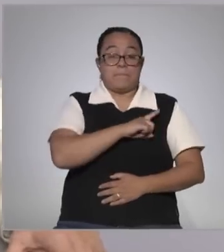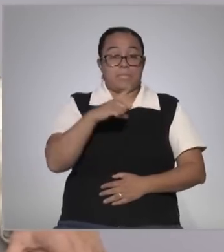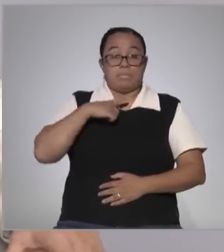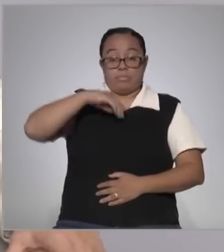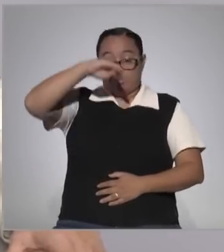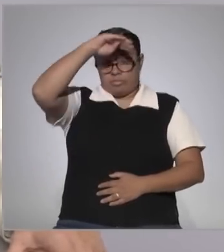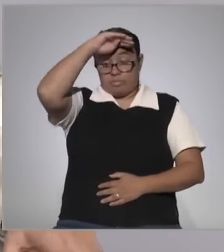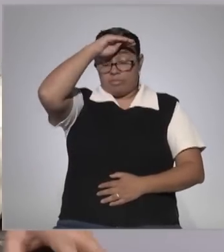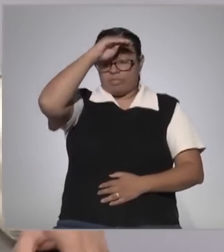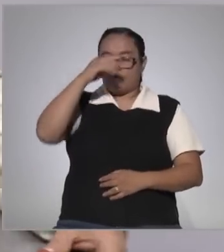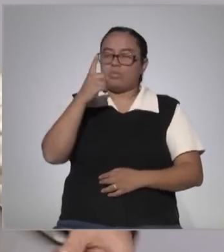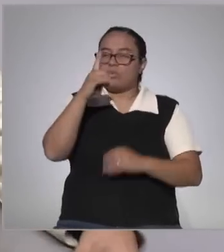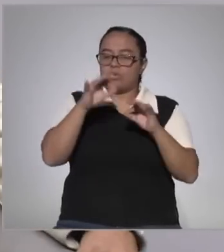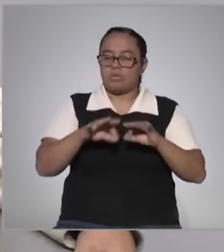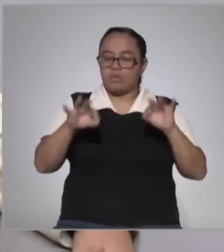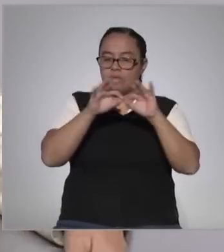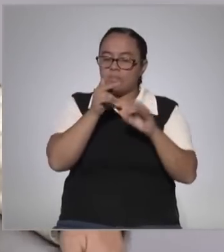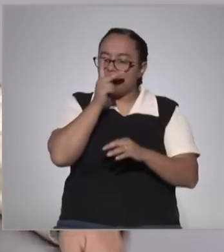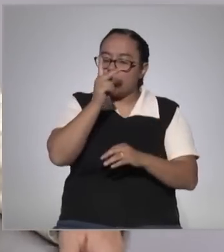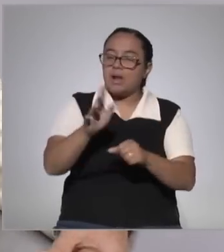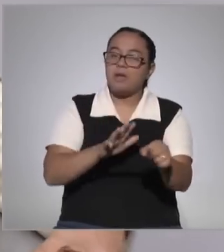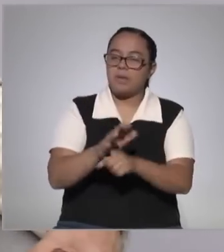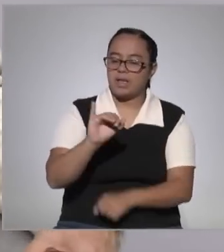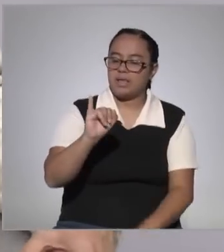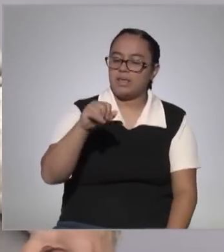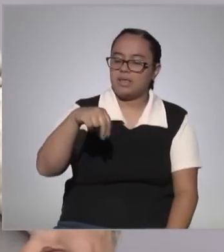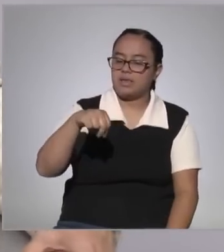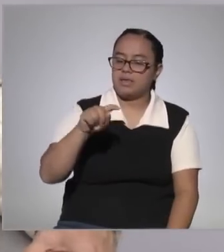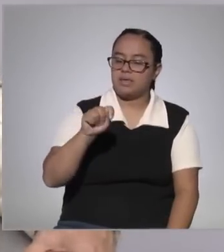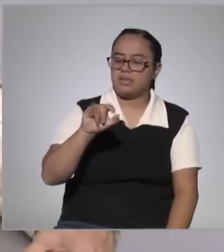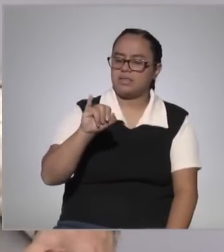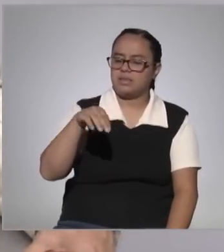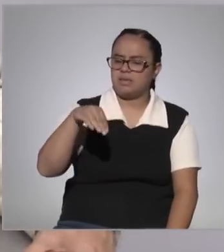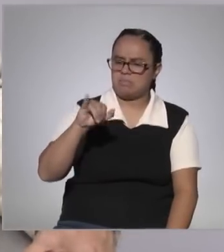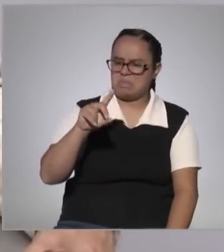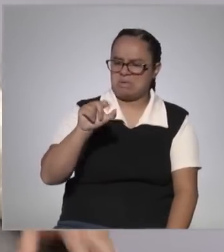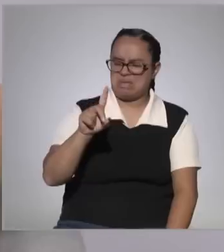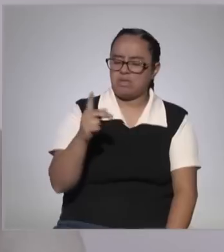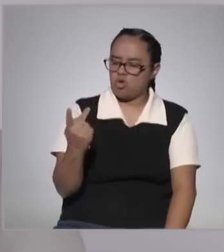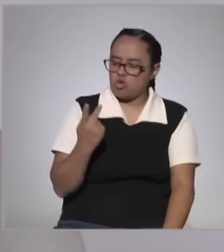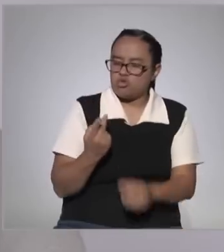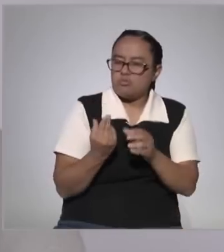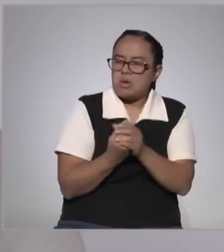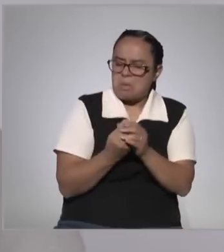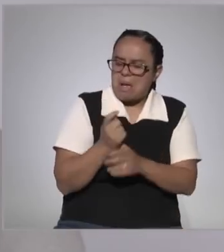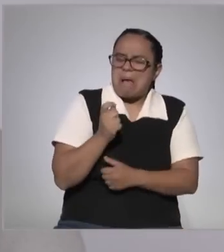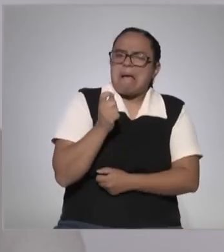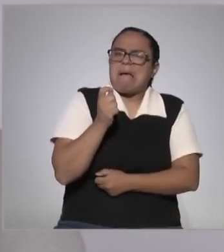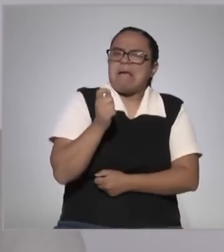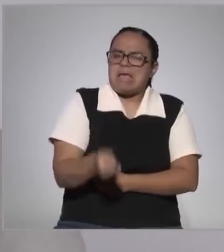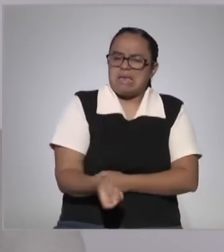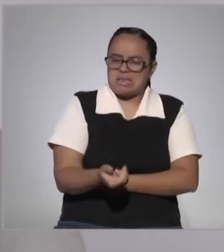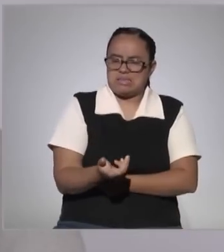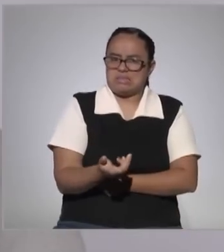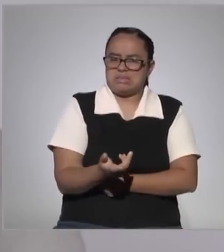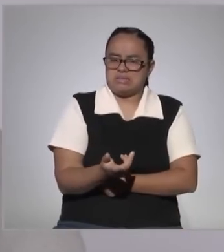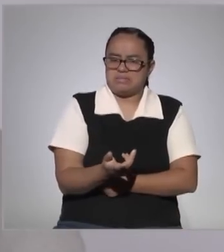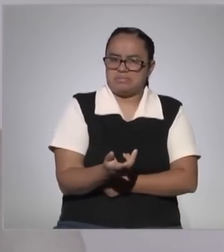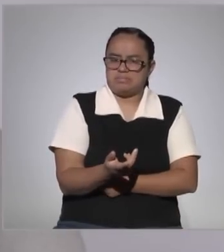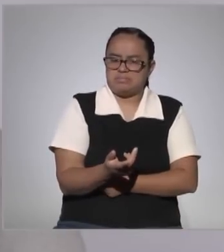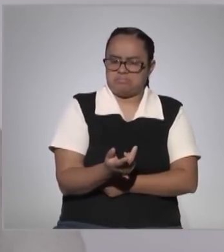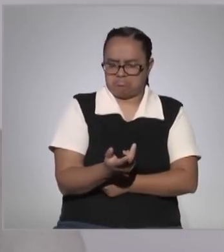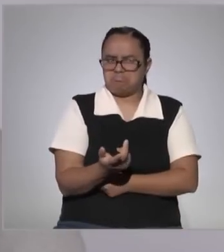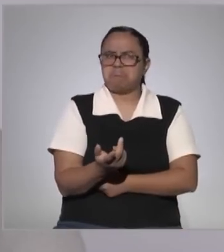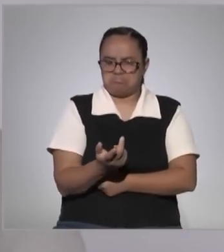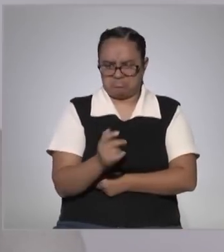la palabra intimidad. ¿A qué estamos llamando intimidad? ¿No? Porque la intimidad tiene que ver,